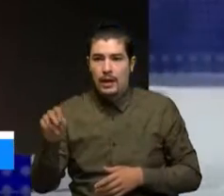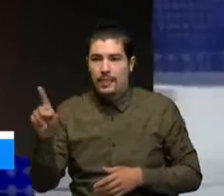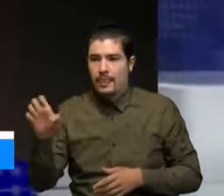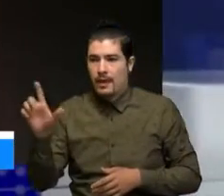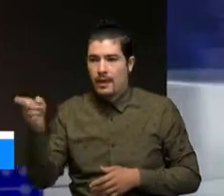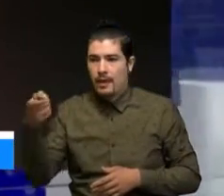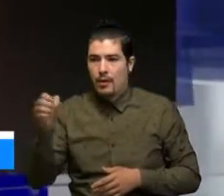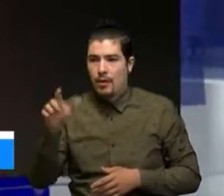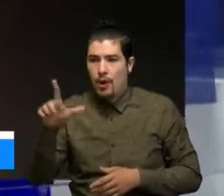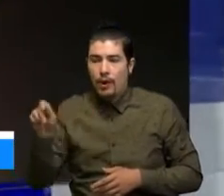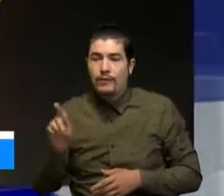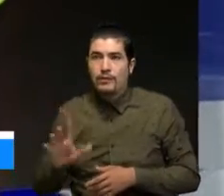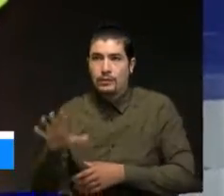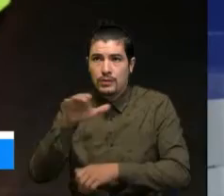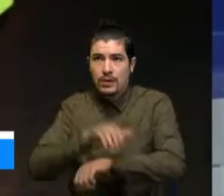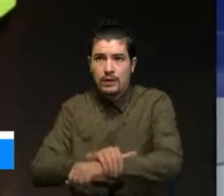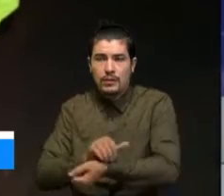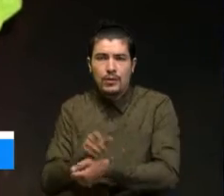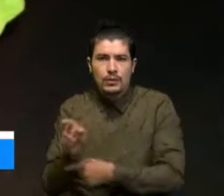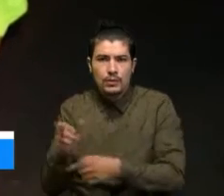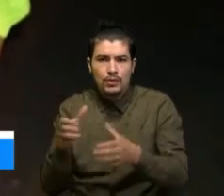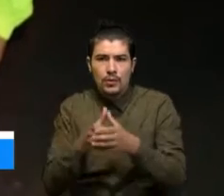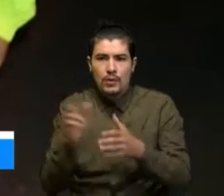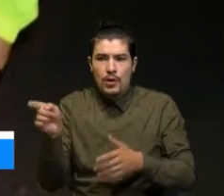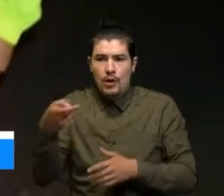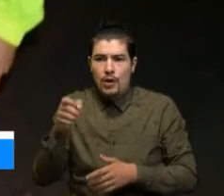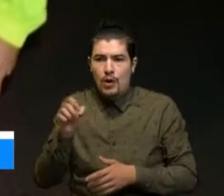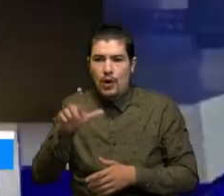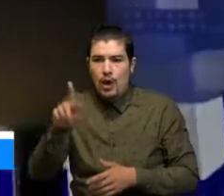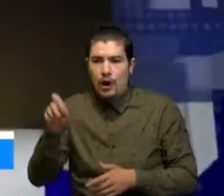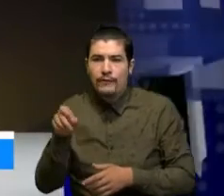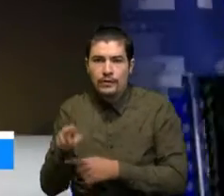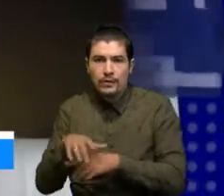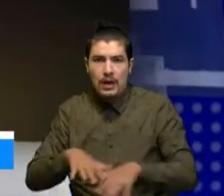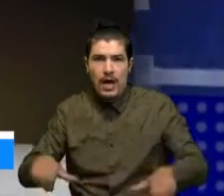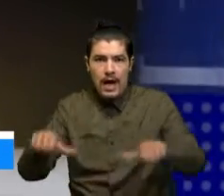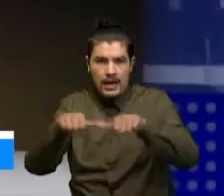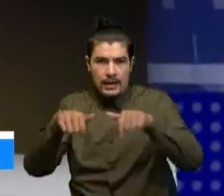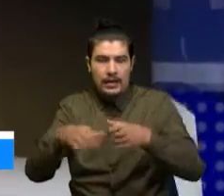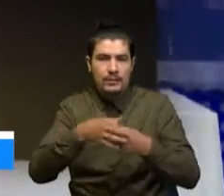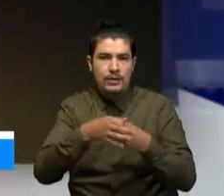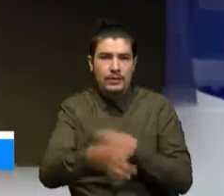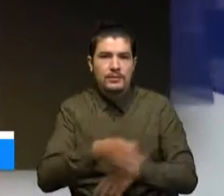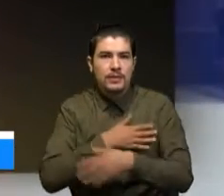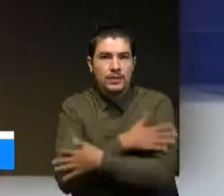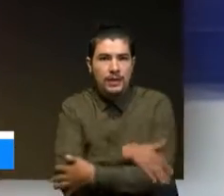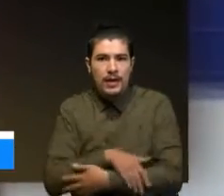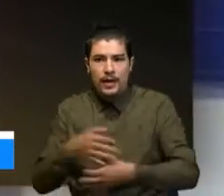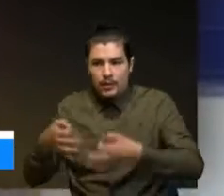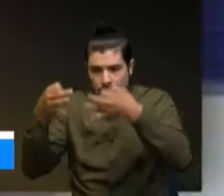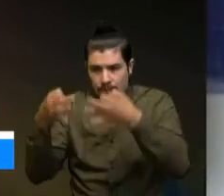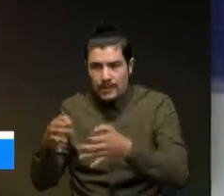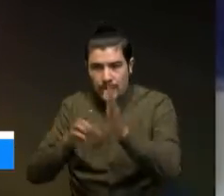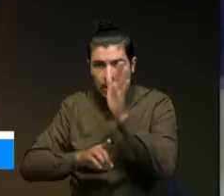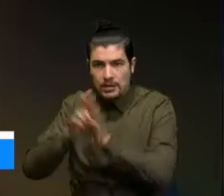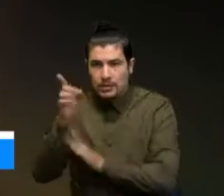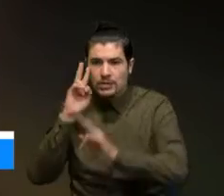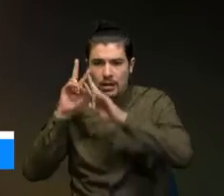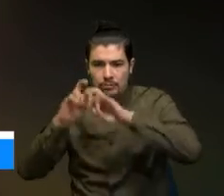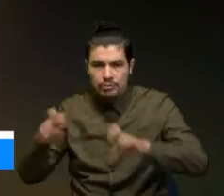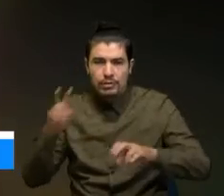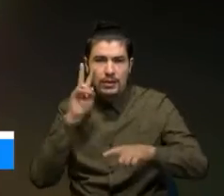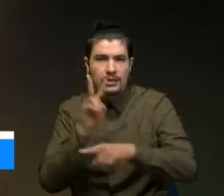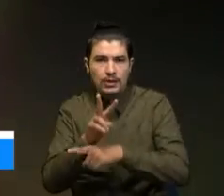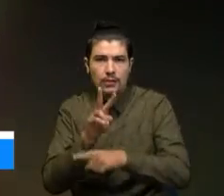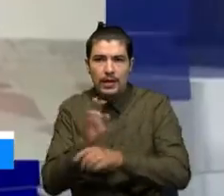la captura del supuesto integrante del clan del golfo se dio en el casco urbano del municipio de pamplona en cumplimiento al desarrollo de las operaciones de seguridad